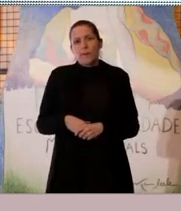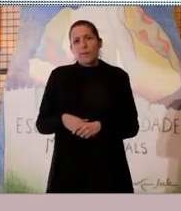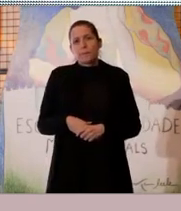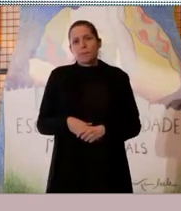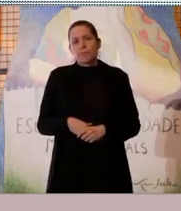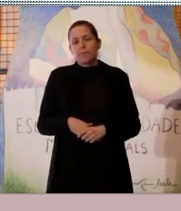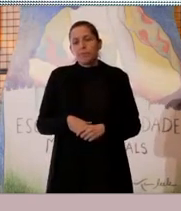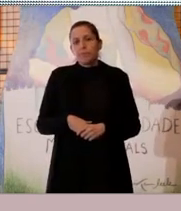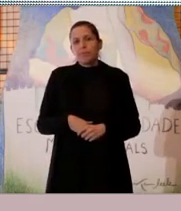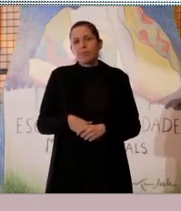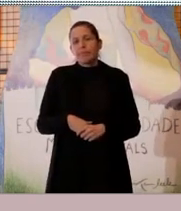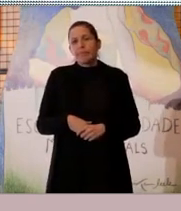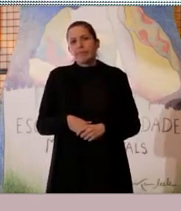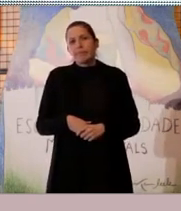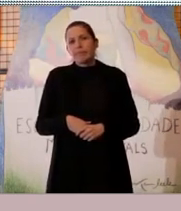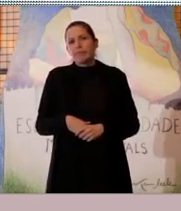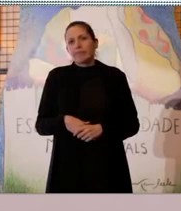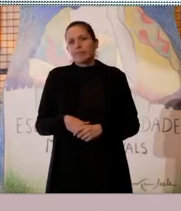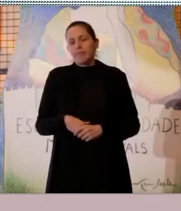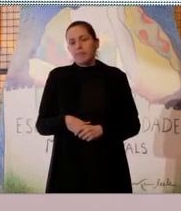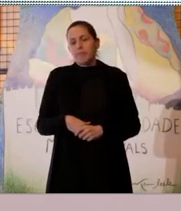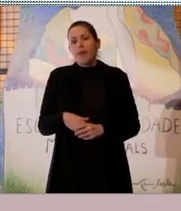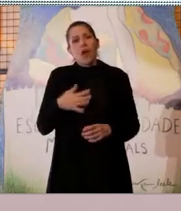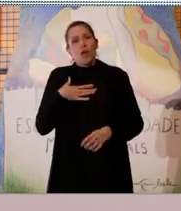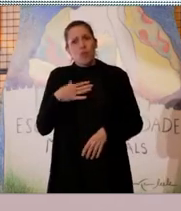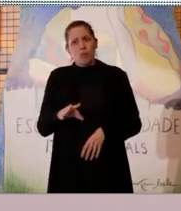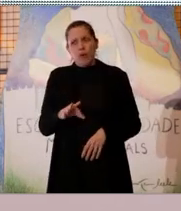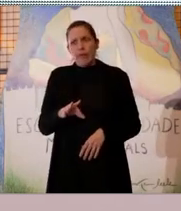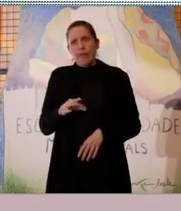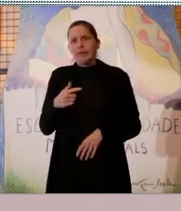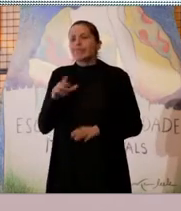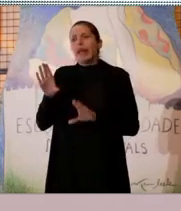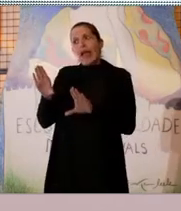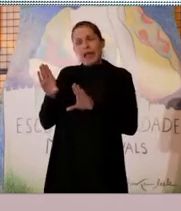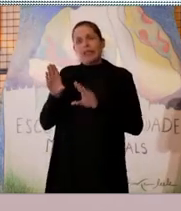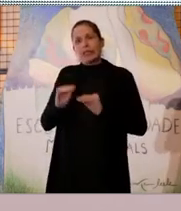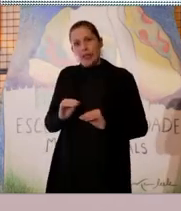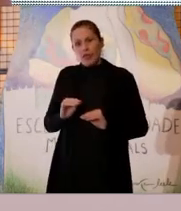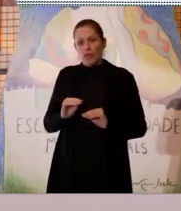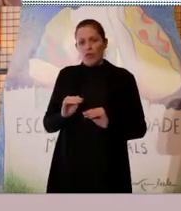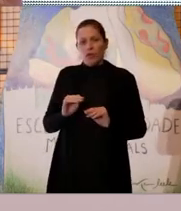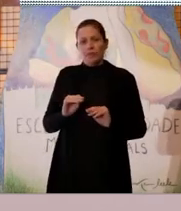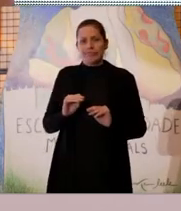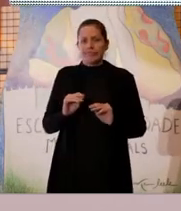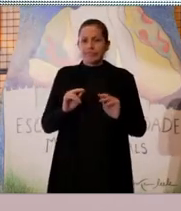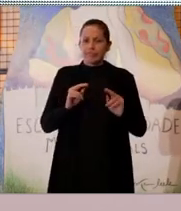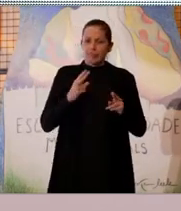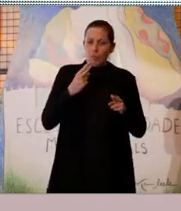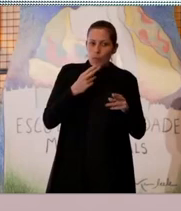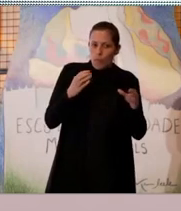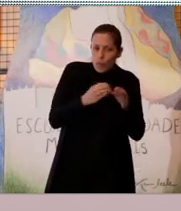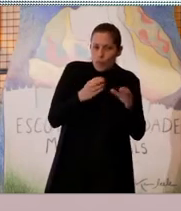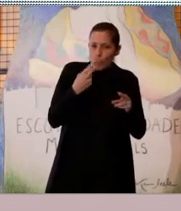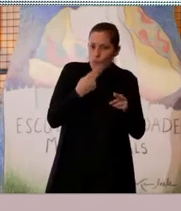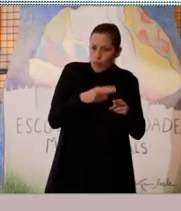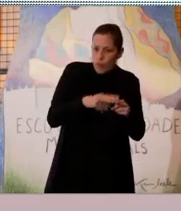no desechar de esa manera que a lo mejor te entiendo porque a lo mejor políticamente los partidos toman posición y